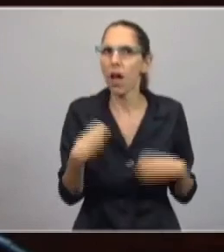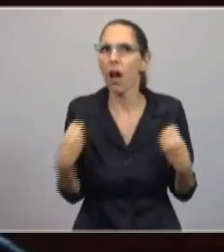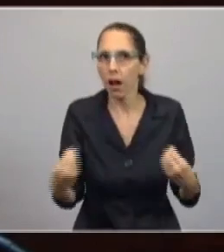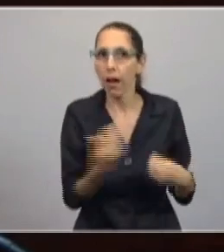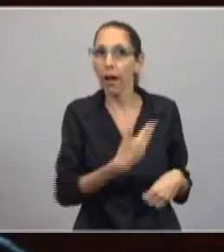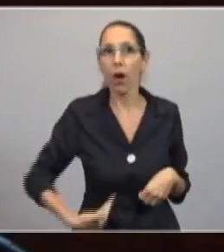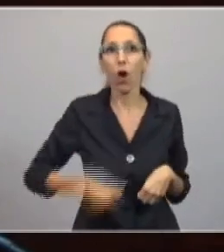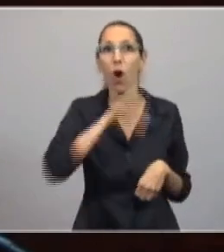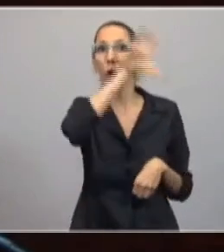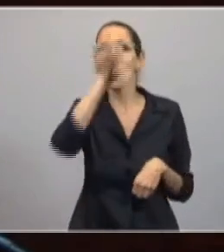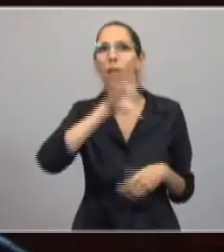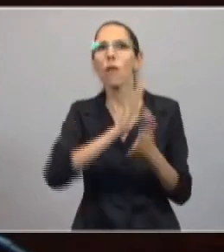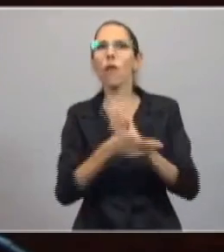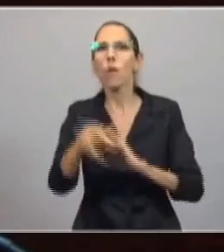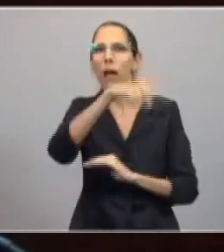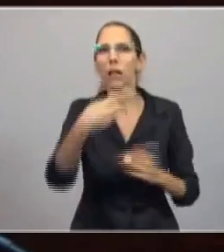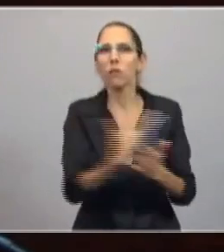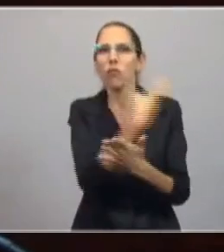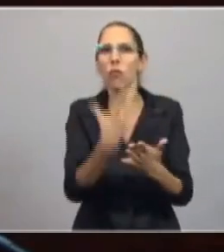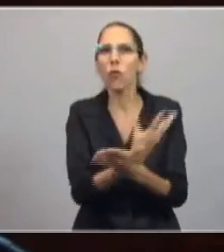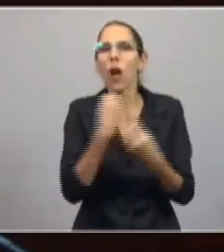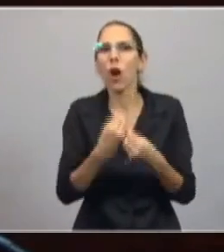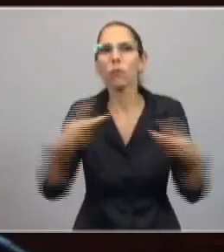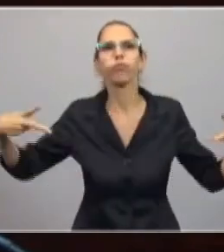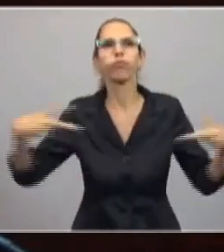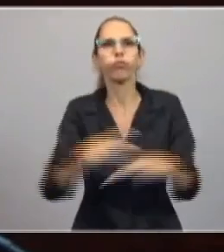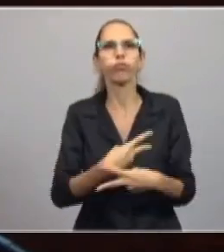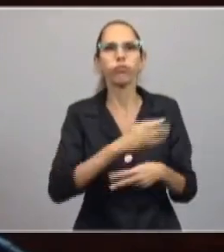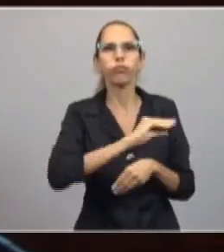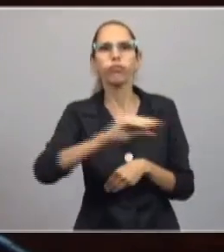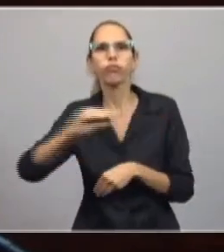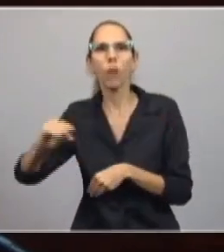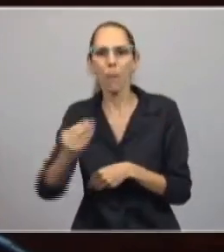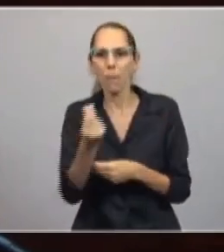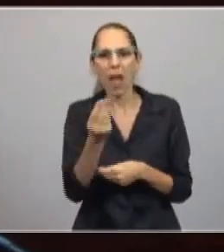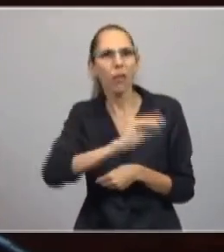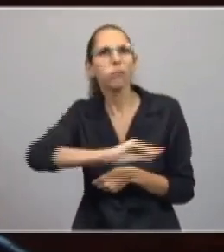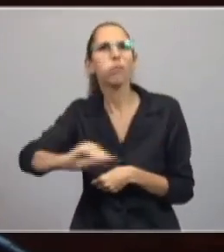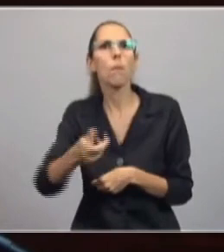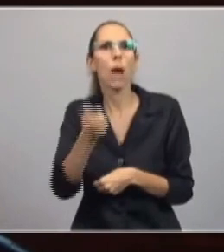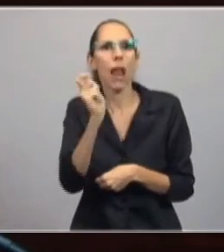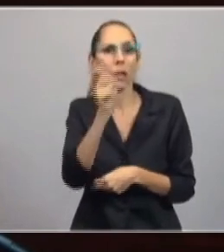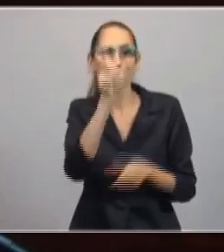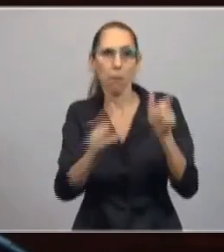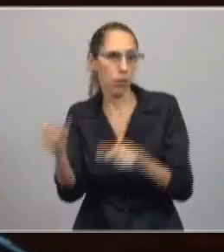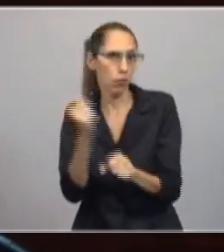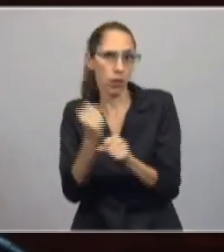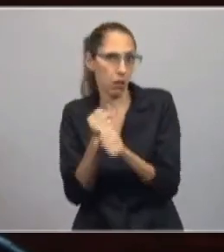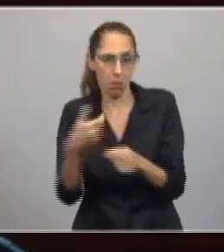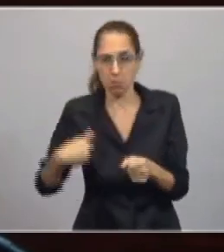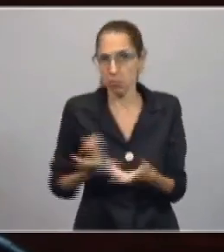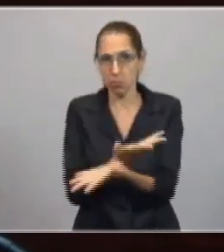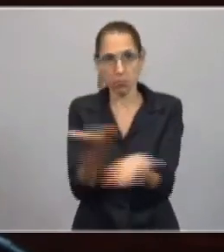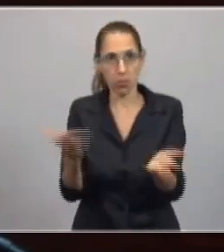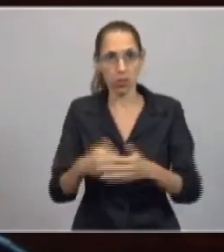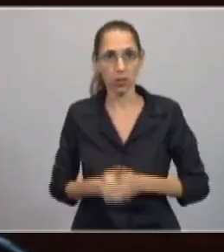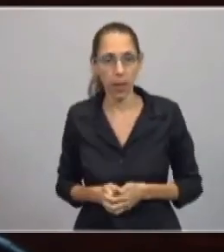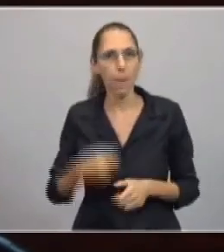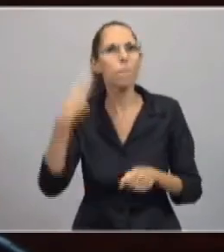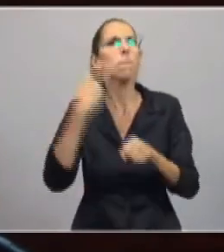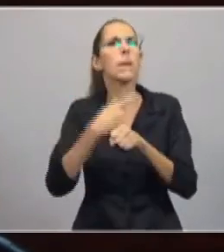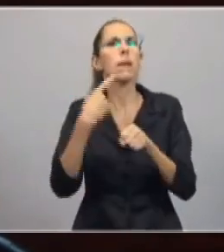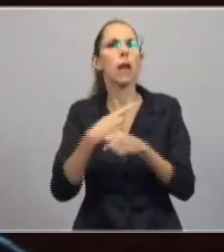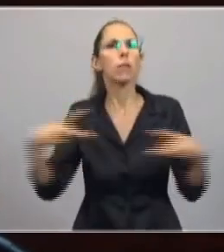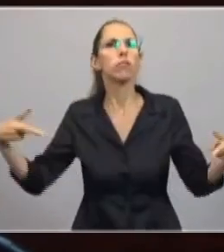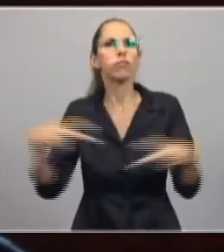recortaron recursos y fondos que iban directo a los bolsillos de los trabajadores y de la sociedad en su conjunto. Recortó primero